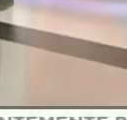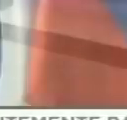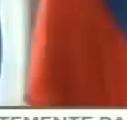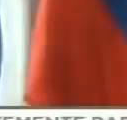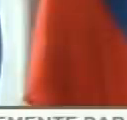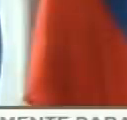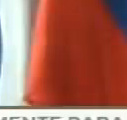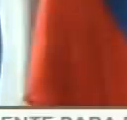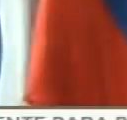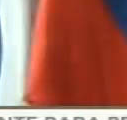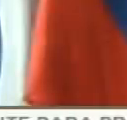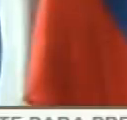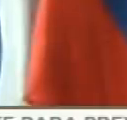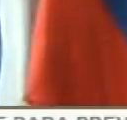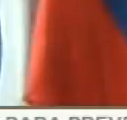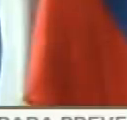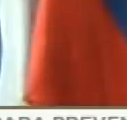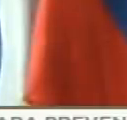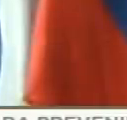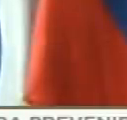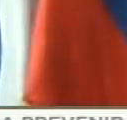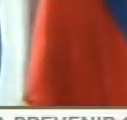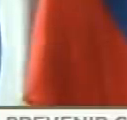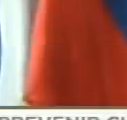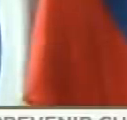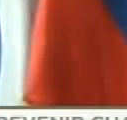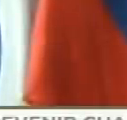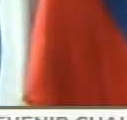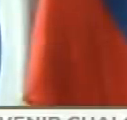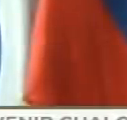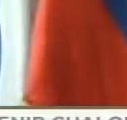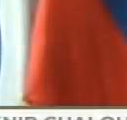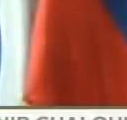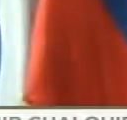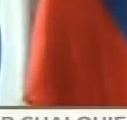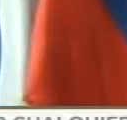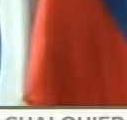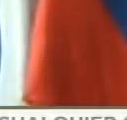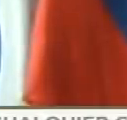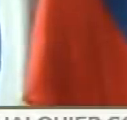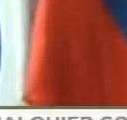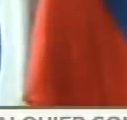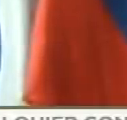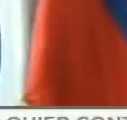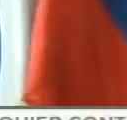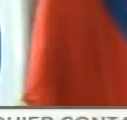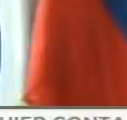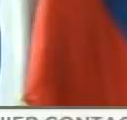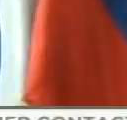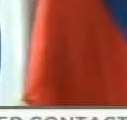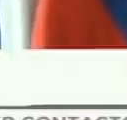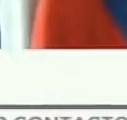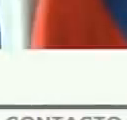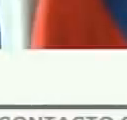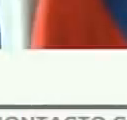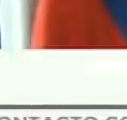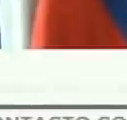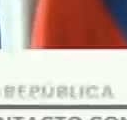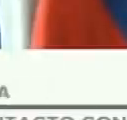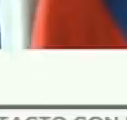Buenos días, tengan todos ustedes, pueblo de Venezuela. Con el debido respeto nos quitamos esta obligatoria mascarilla